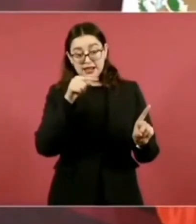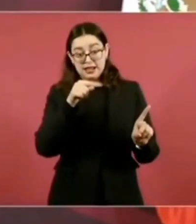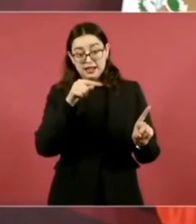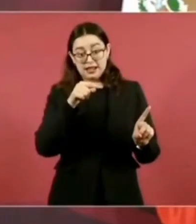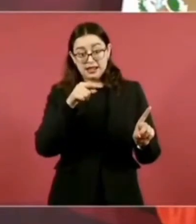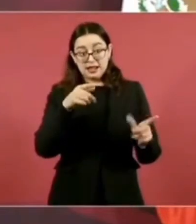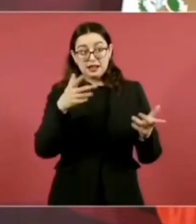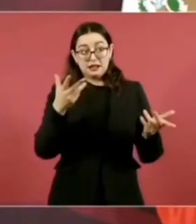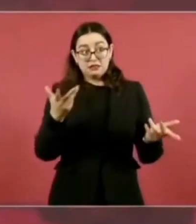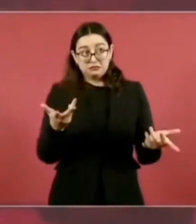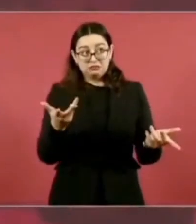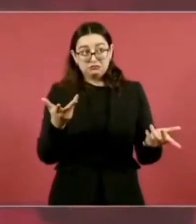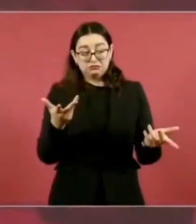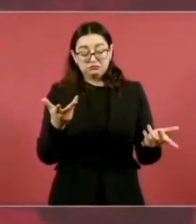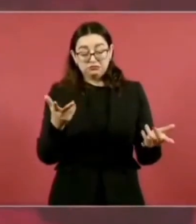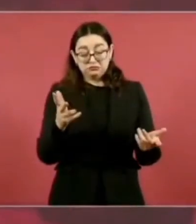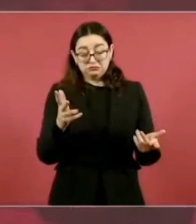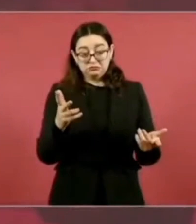fuese